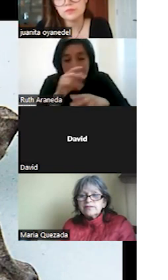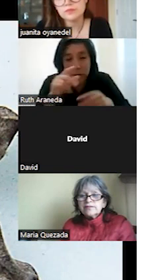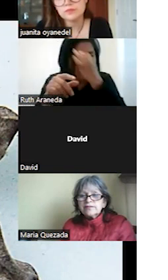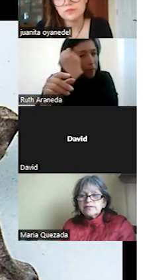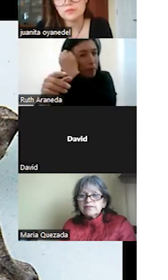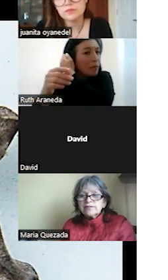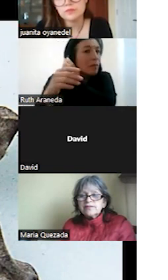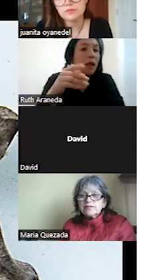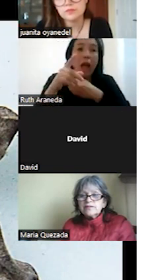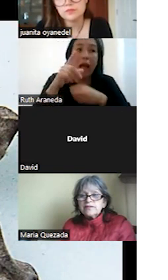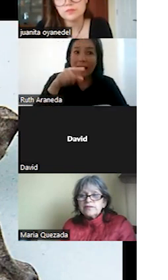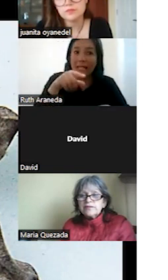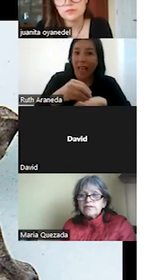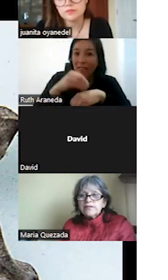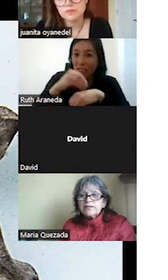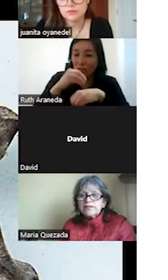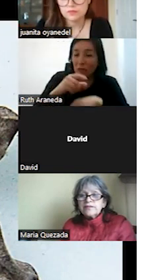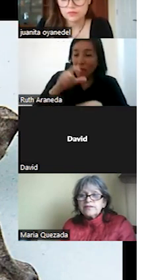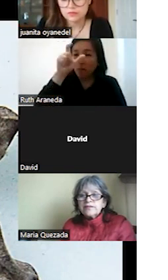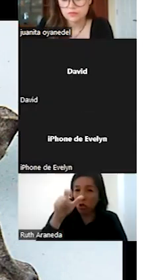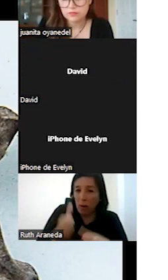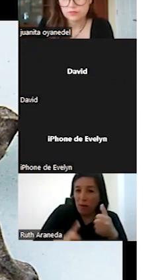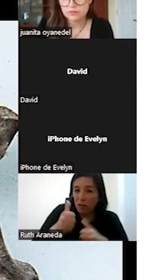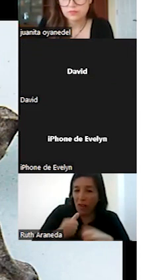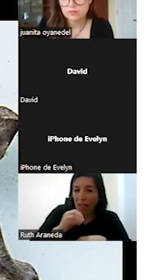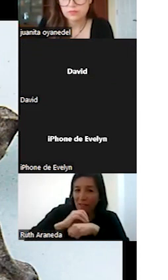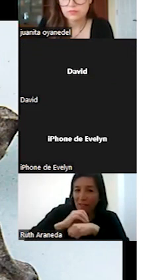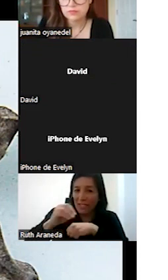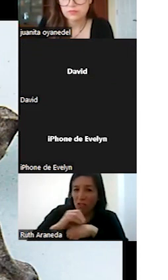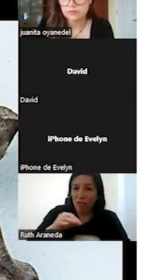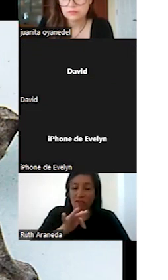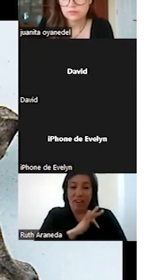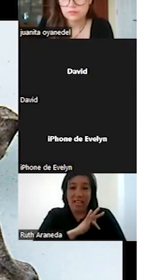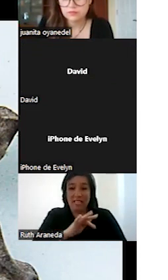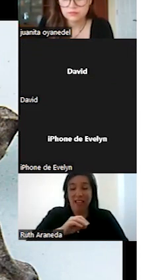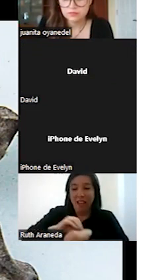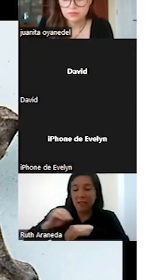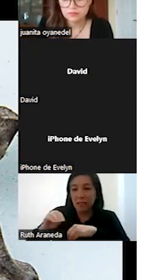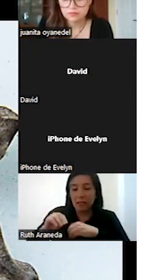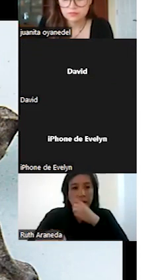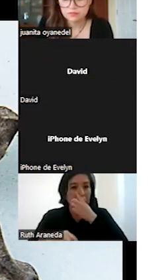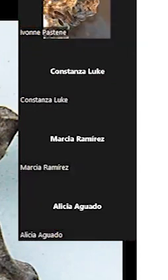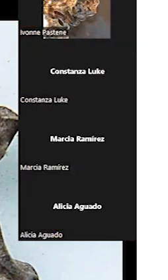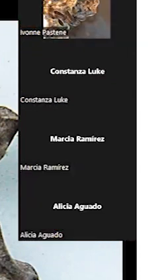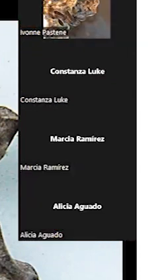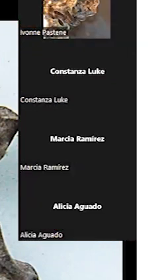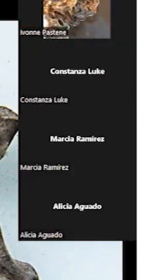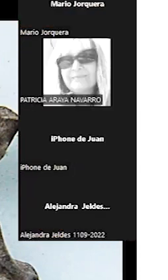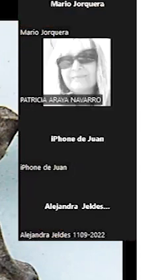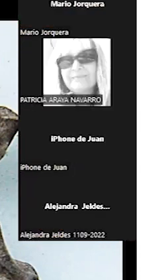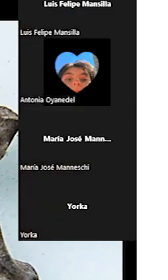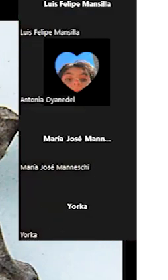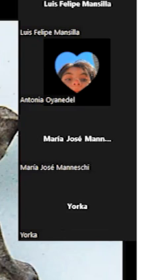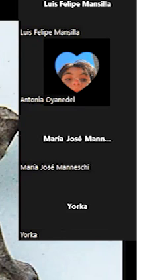me lo dio una antropóloga, una bióloga marina francesa. Es miniatura, esto lo